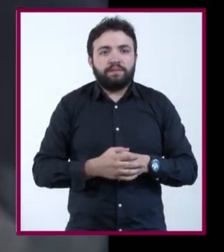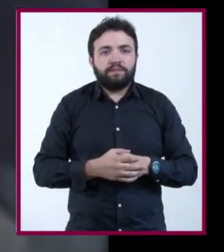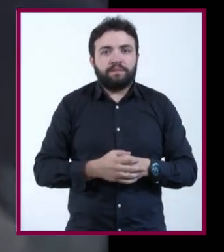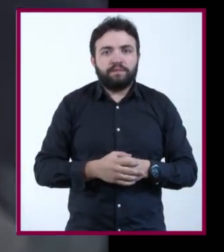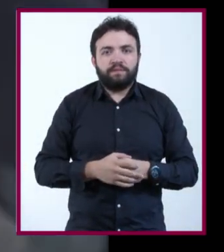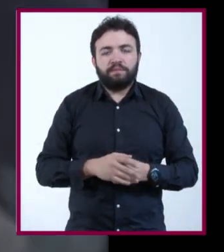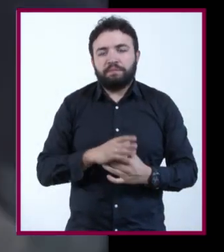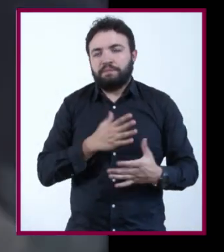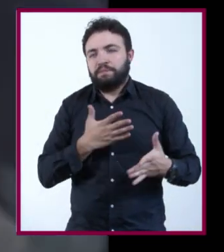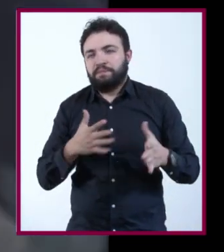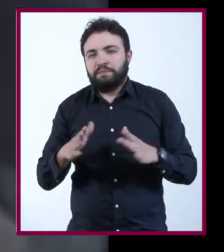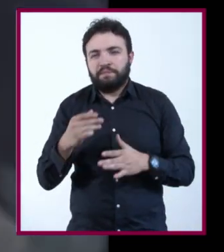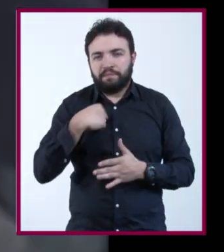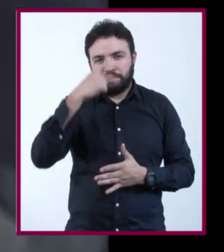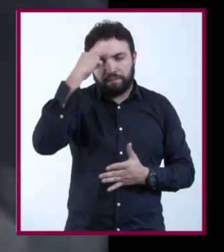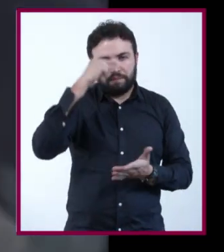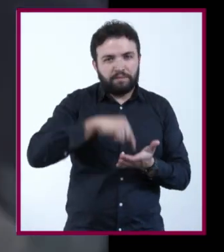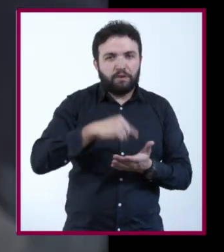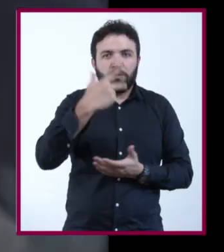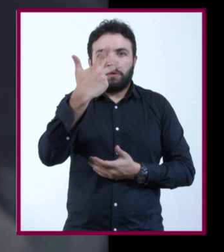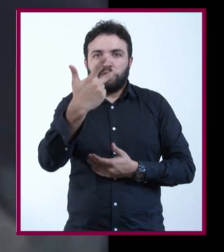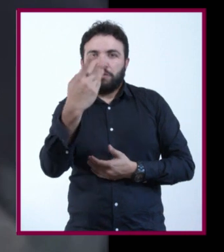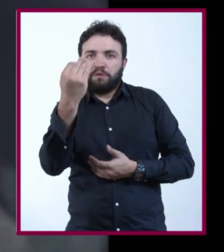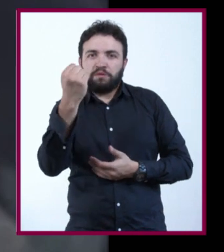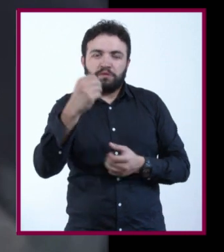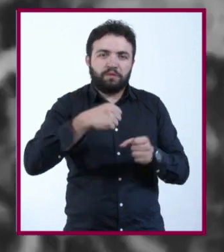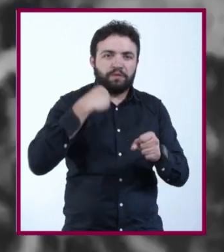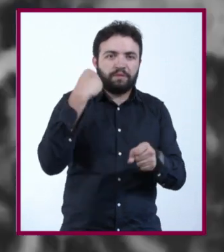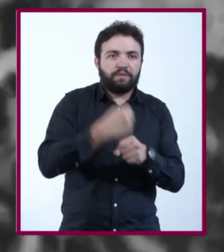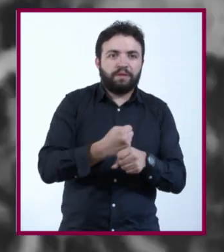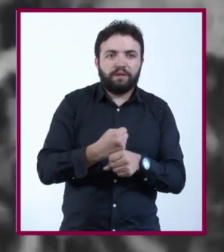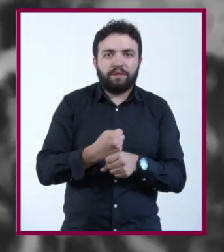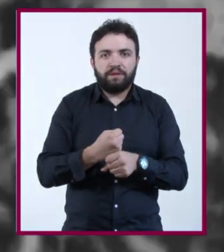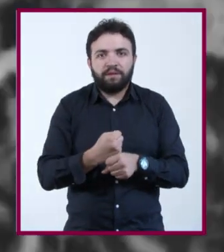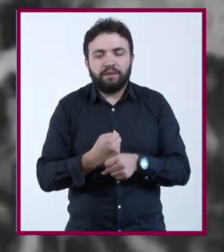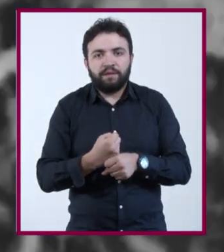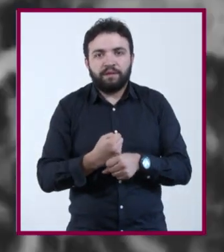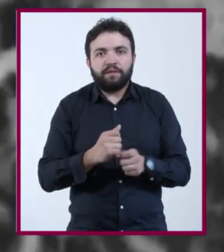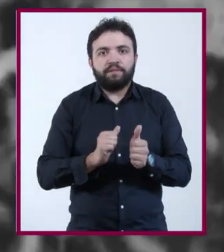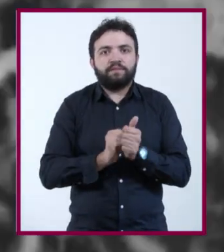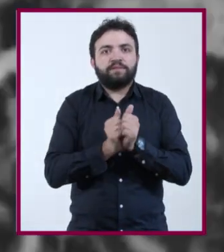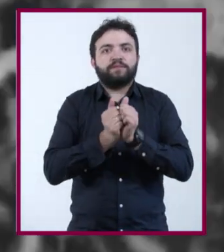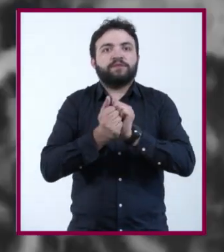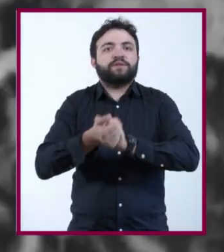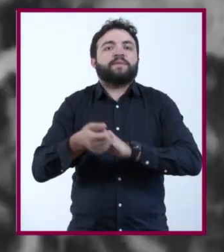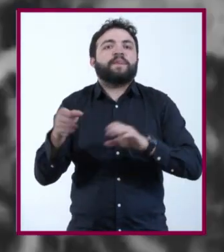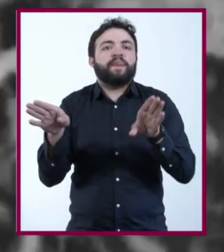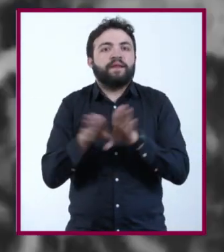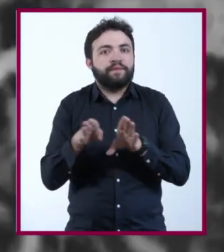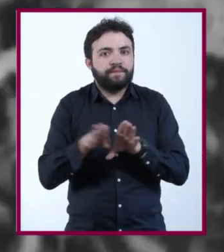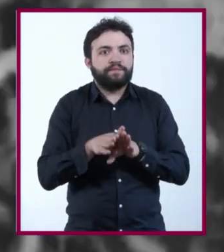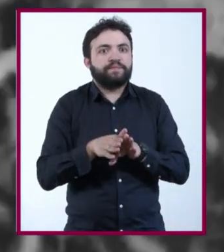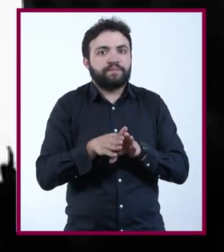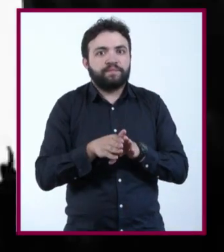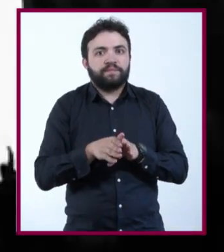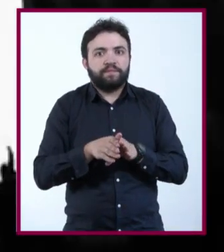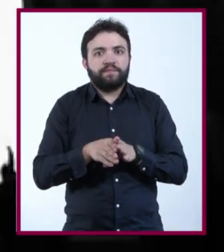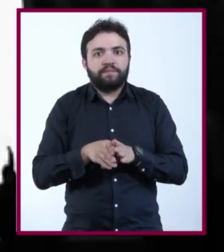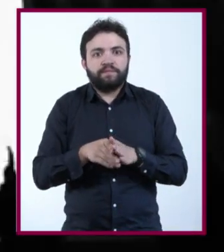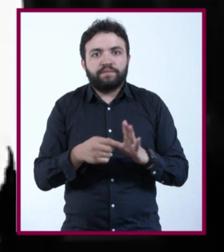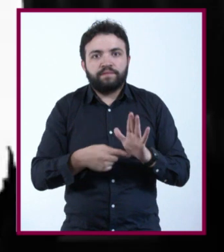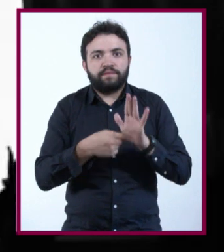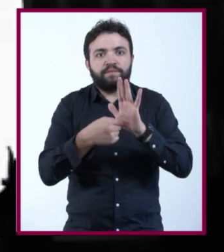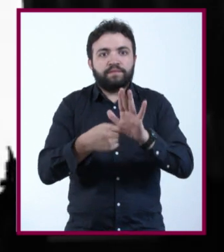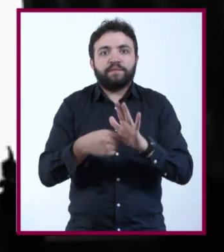precolombino yo creo que desde que tiene 8 o 9 años y empieza a coleccionar piezas prehispánicas,